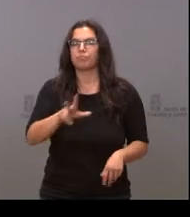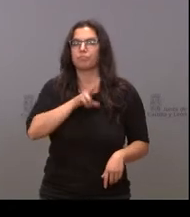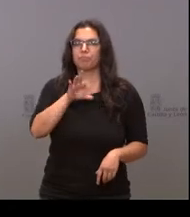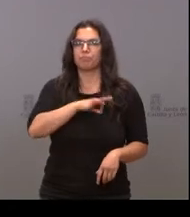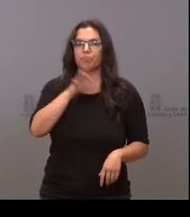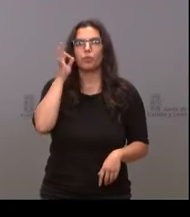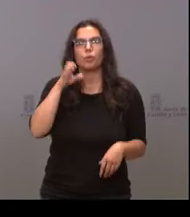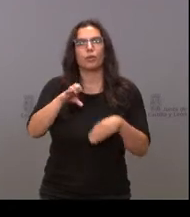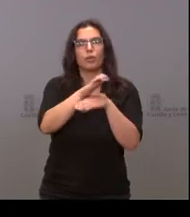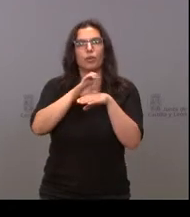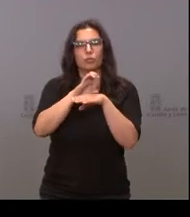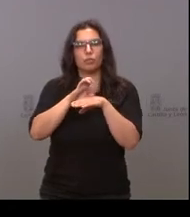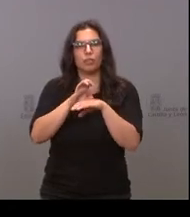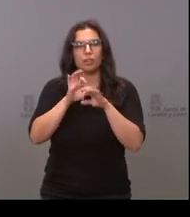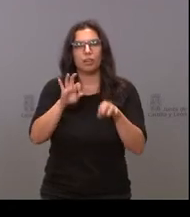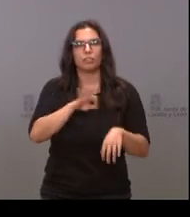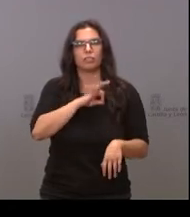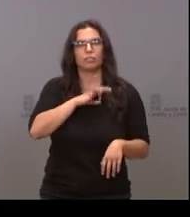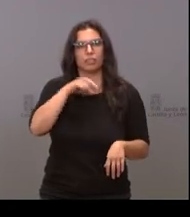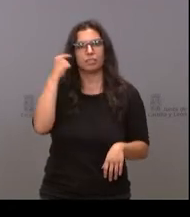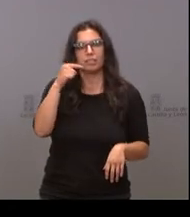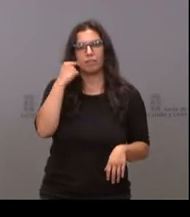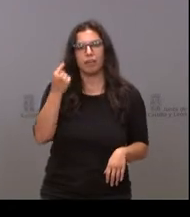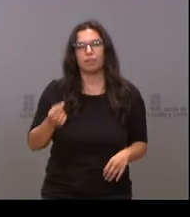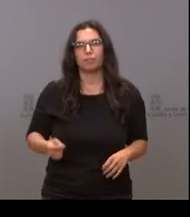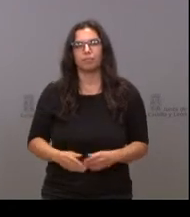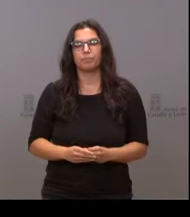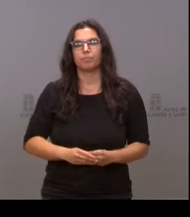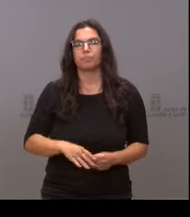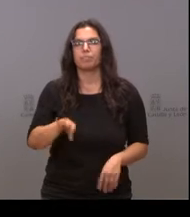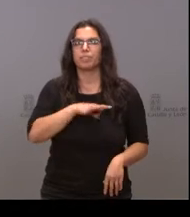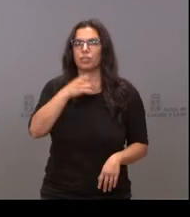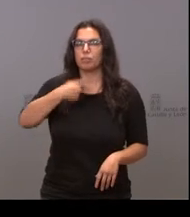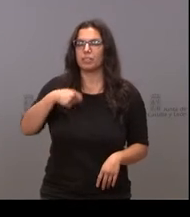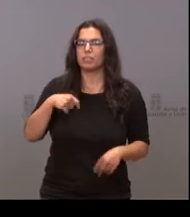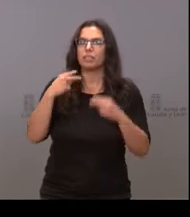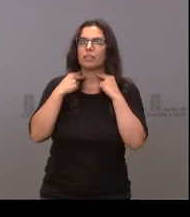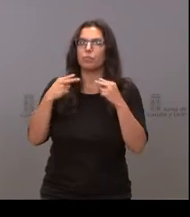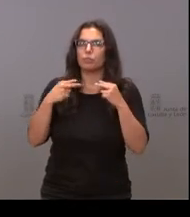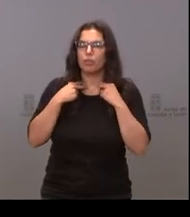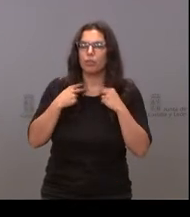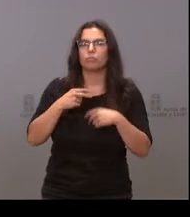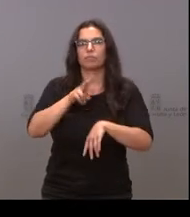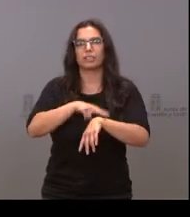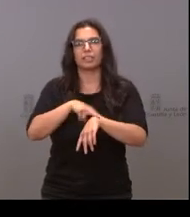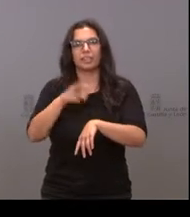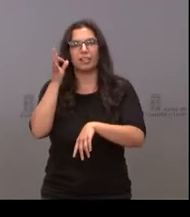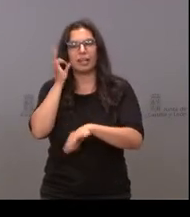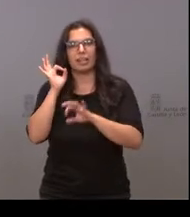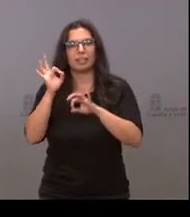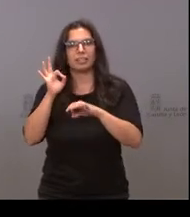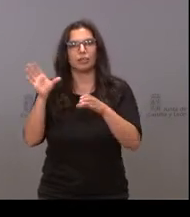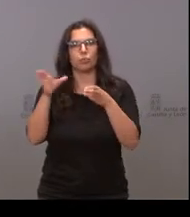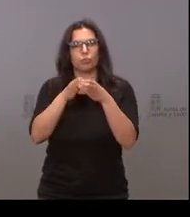consejera donde isabel sánchez señor presidente de la diputación delegada de la junta